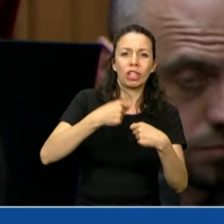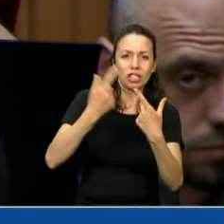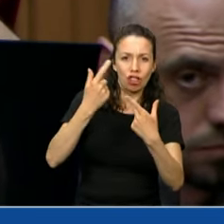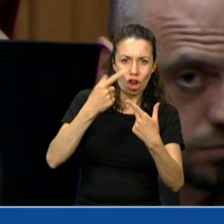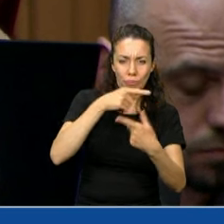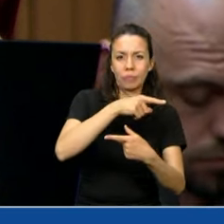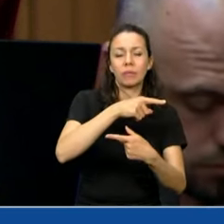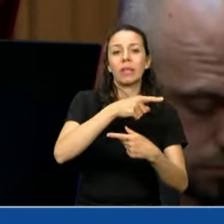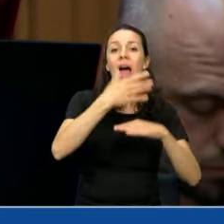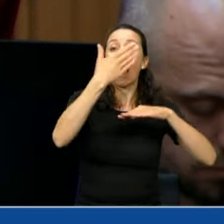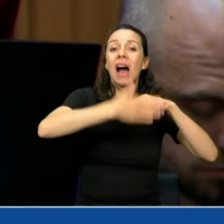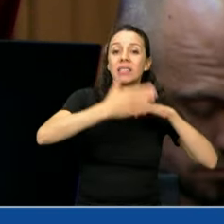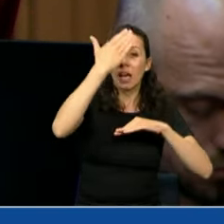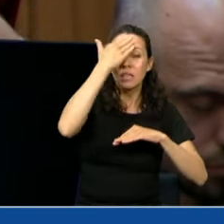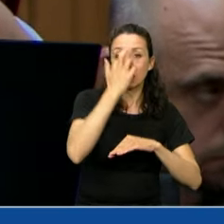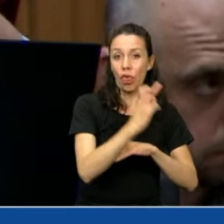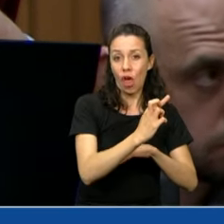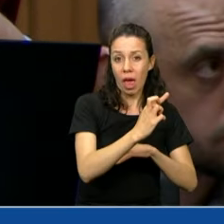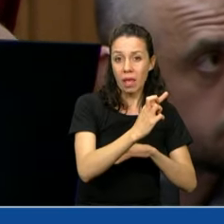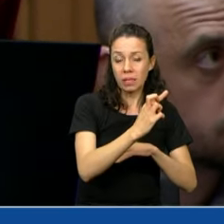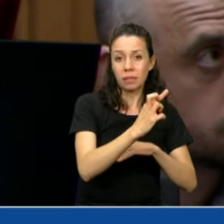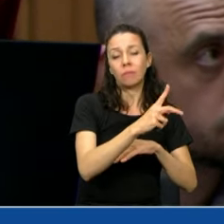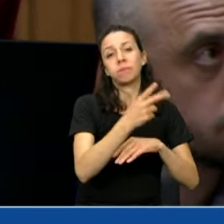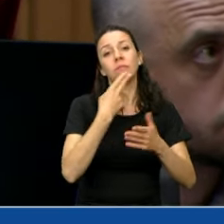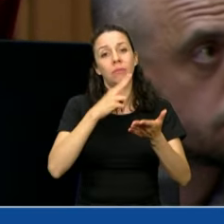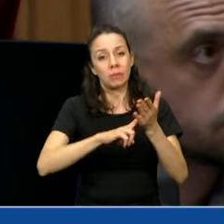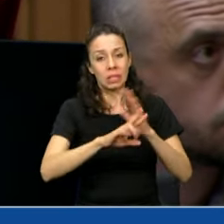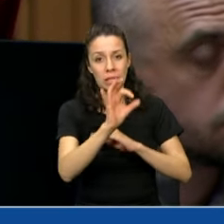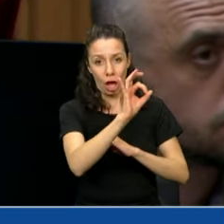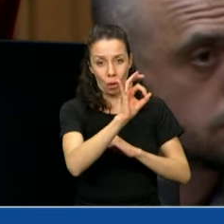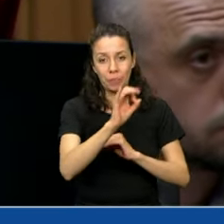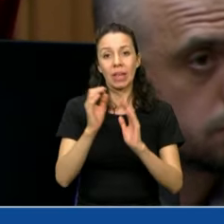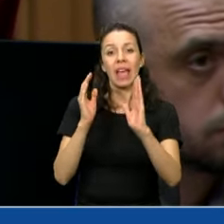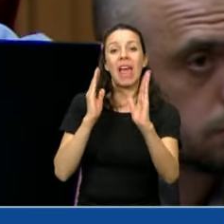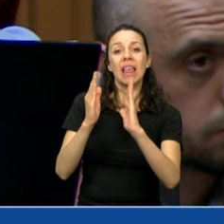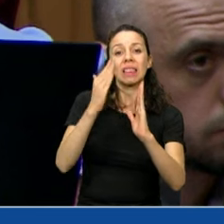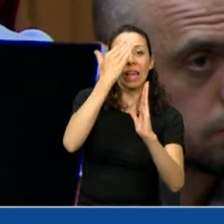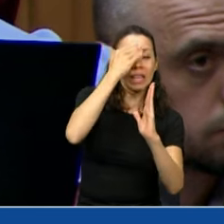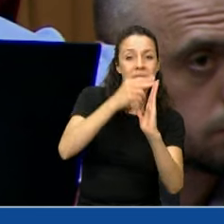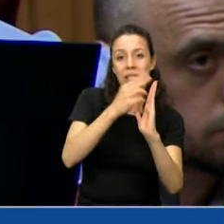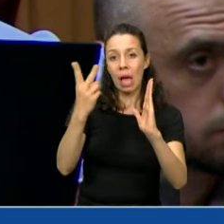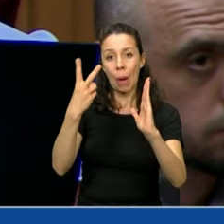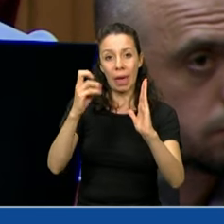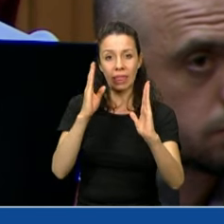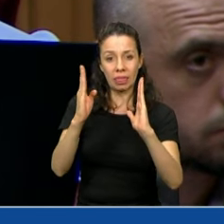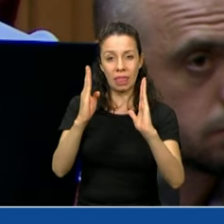hasta 15 es cer entre 15 y 20 la fórmula que se propone